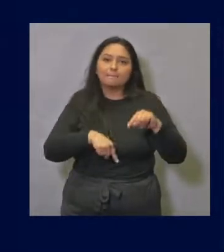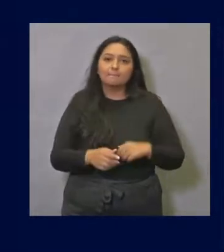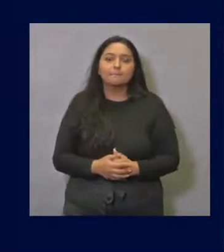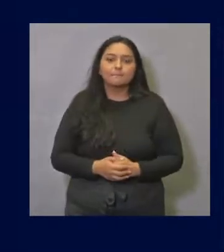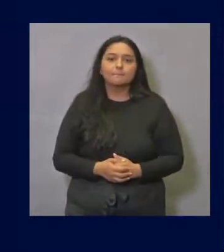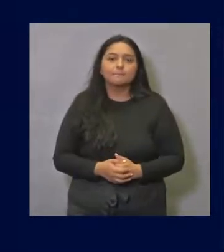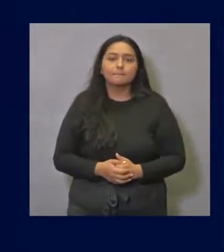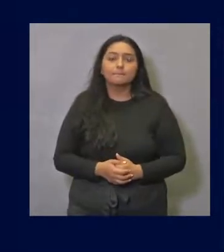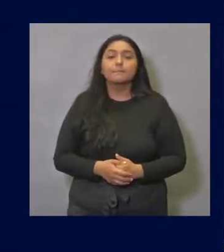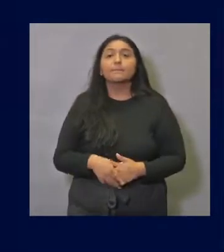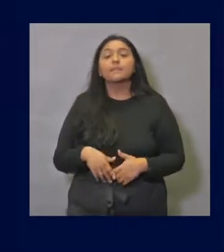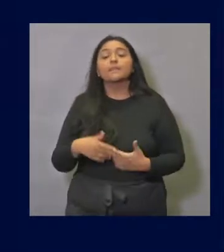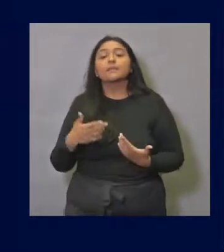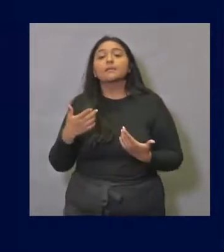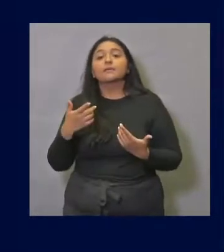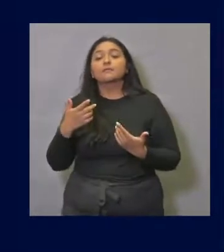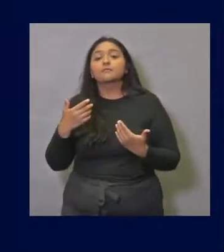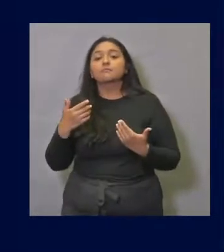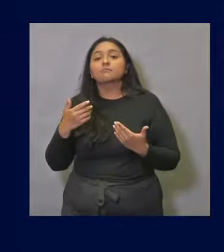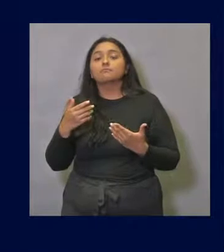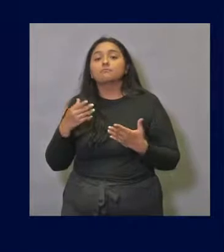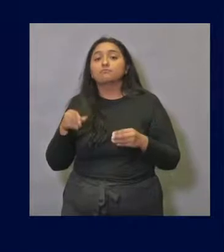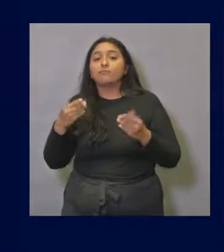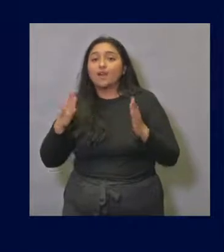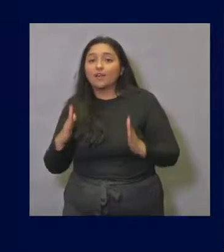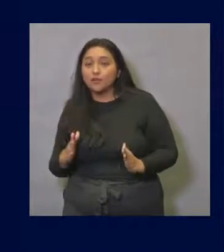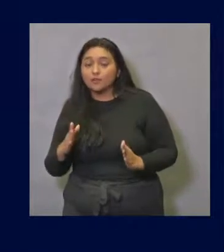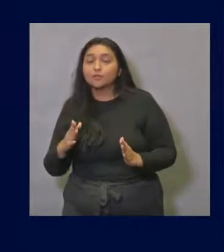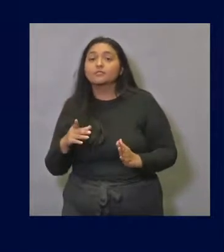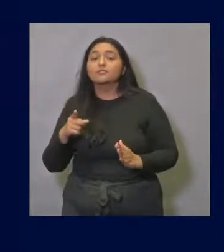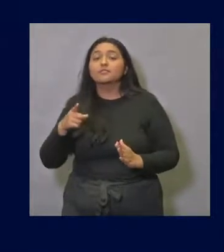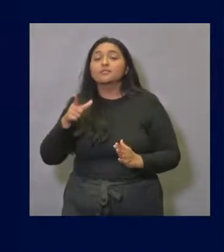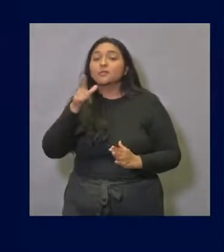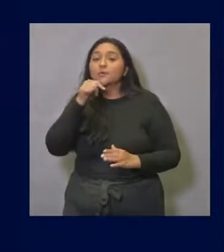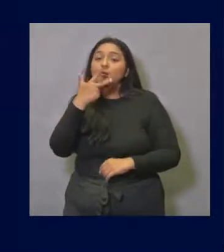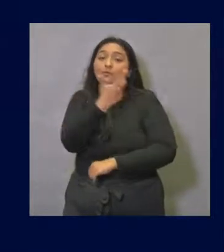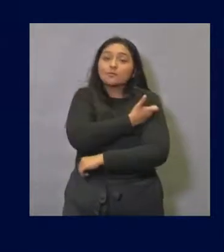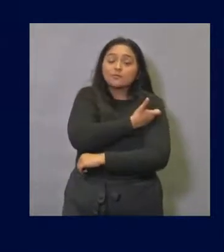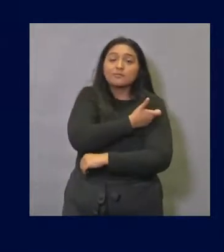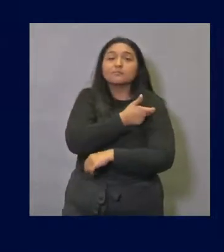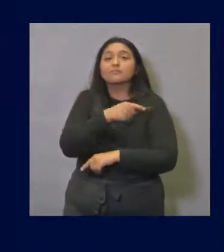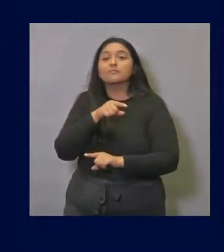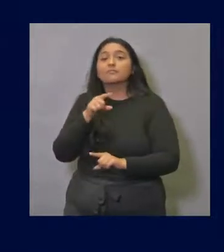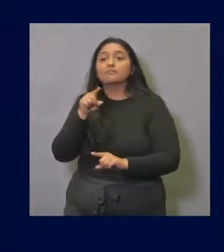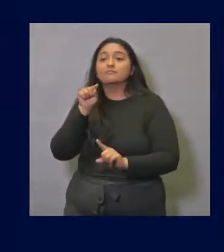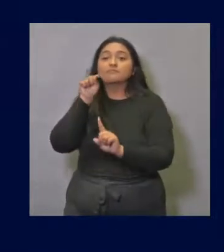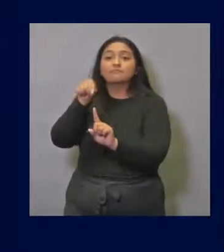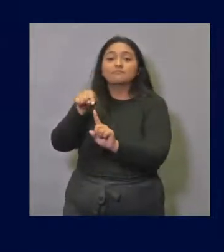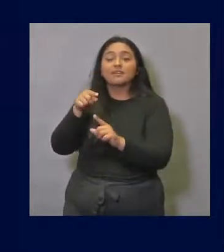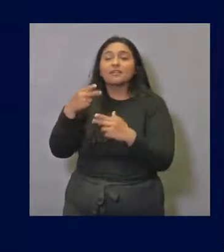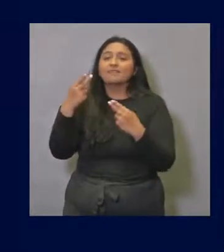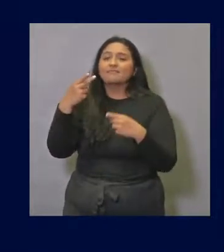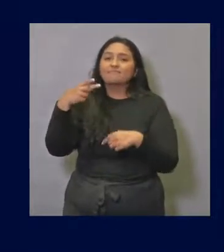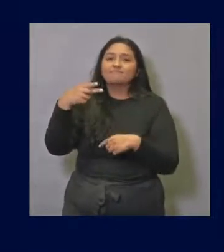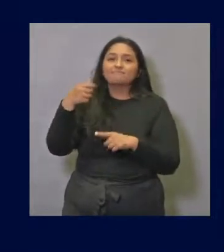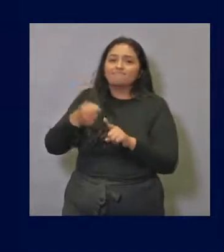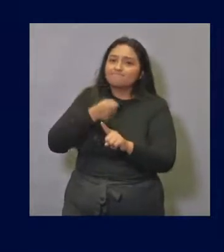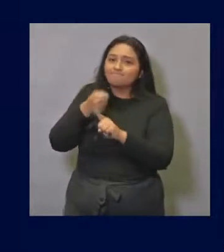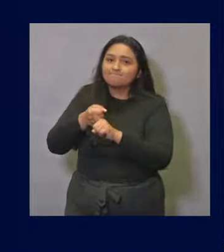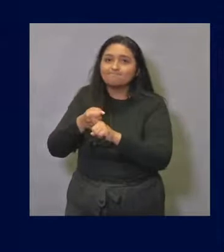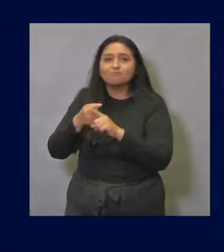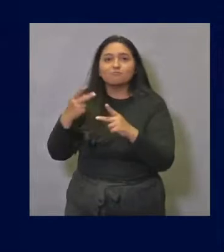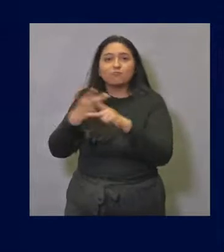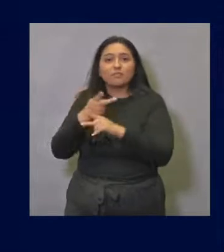que vacunan a los residentes en las comunidades más afectadas han tenido flexibilidad para vacunar a los familiares de los